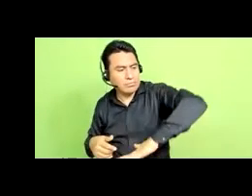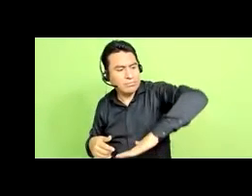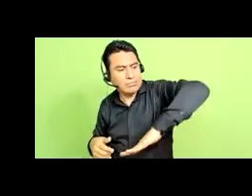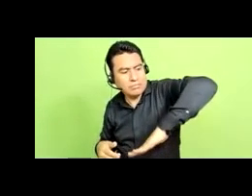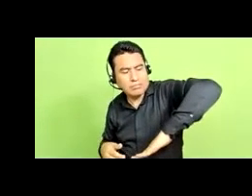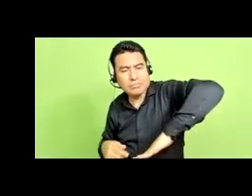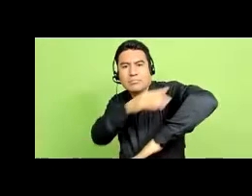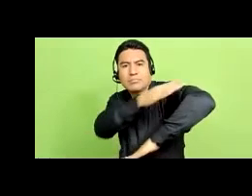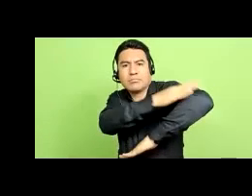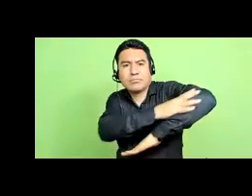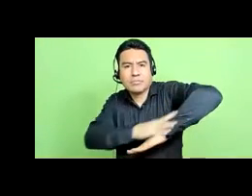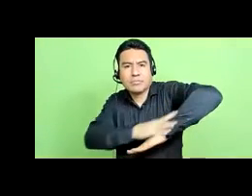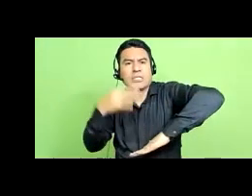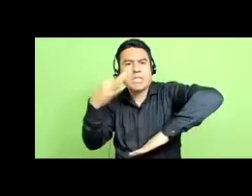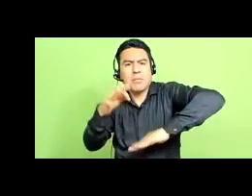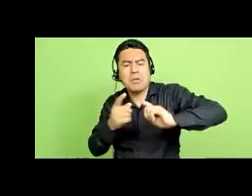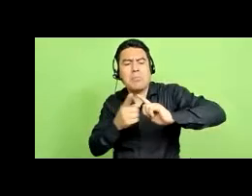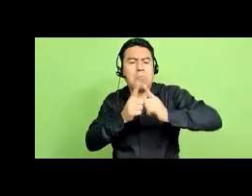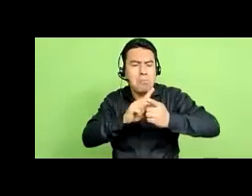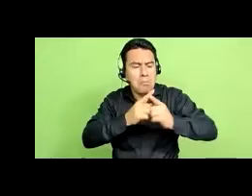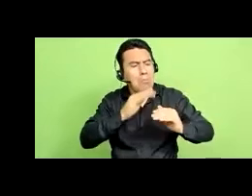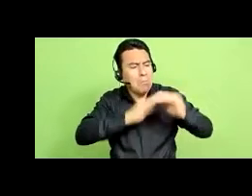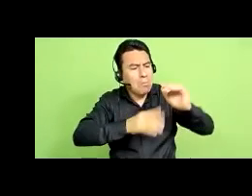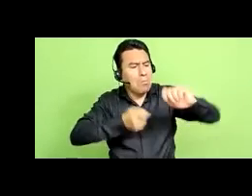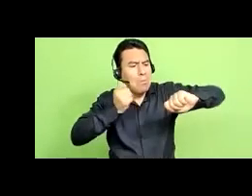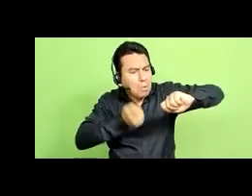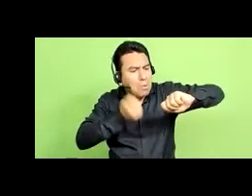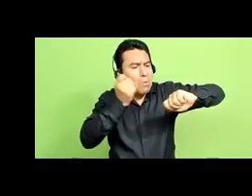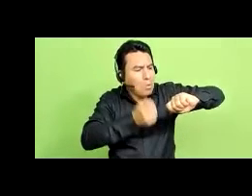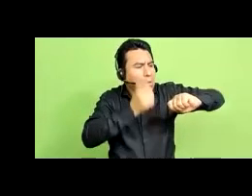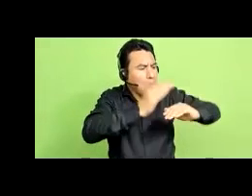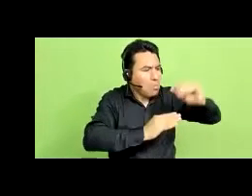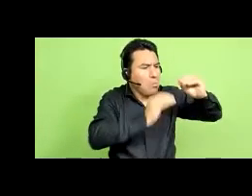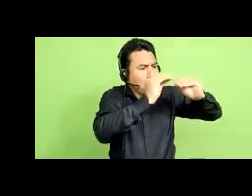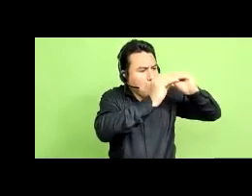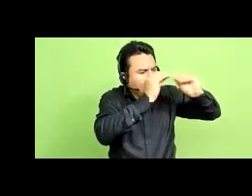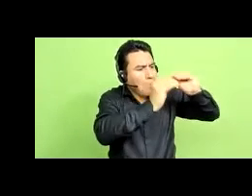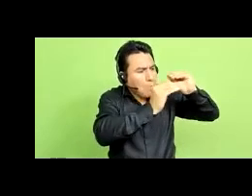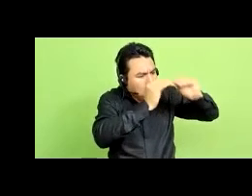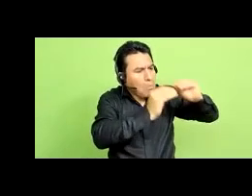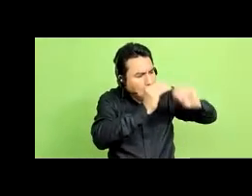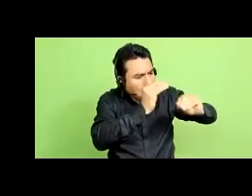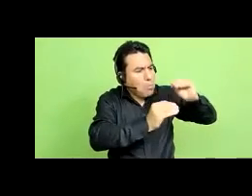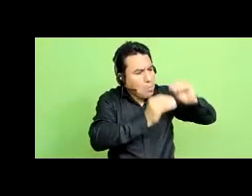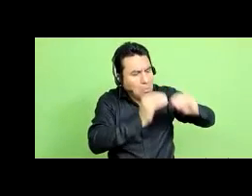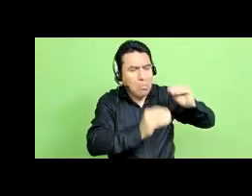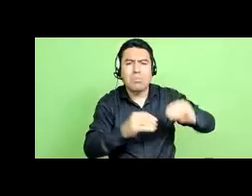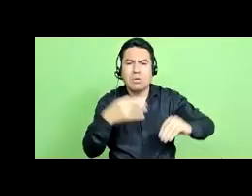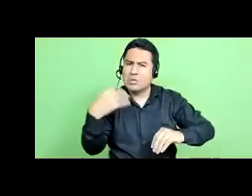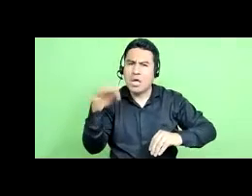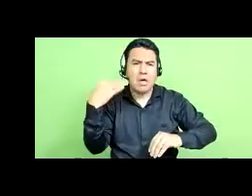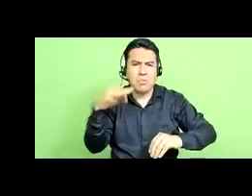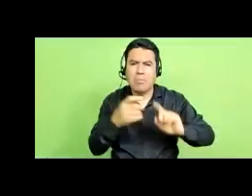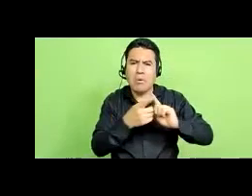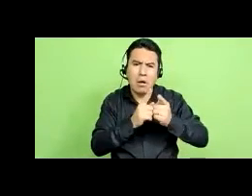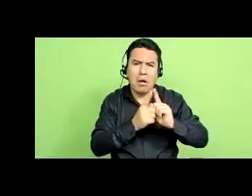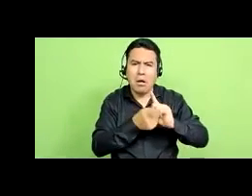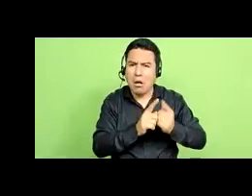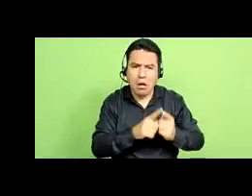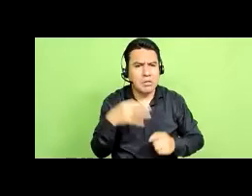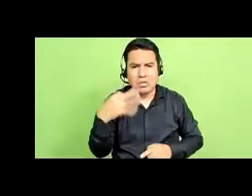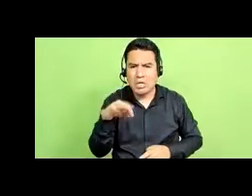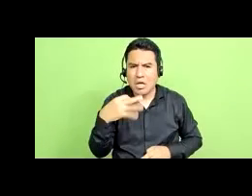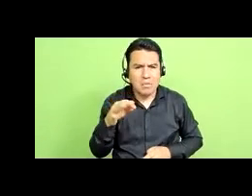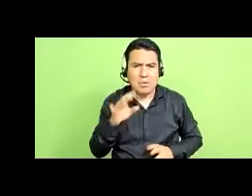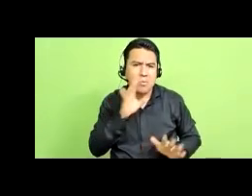realizan constantes modificaciones adecuaciones incluso para dirigirse el funcionamiento las leyes esas